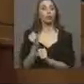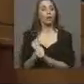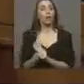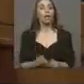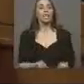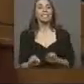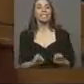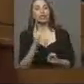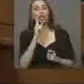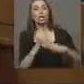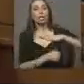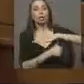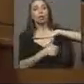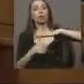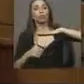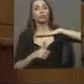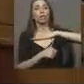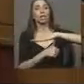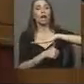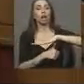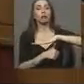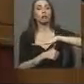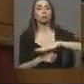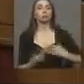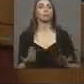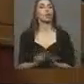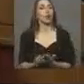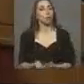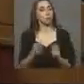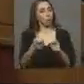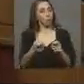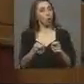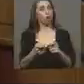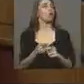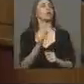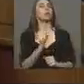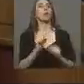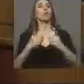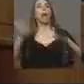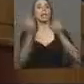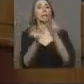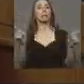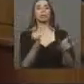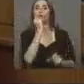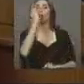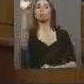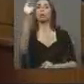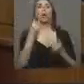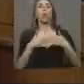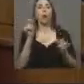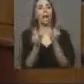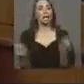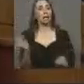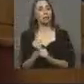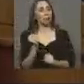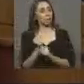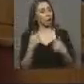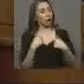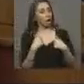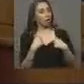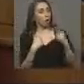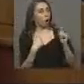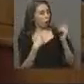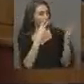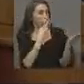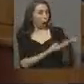tienen que hacer los concejales. Entonces propongo que sea acción pública, pues. que cualquier trabajador que se vea que no se pagaron